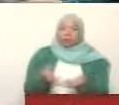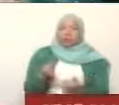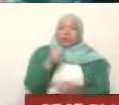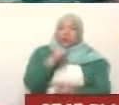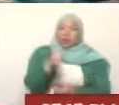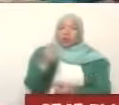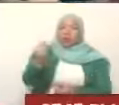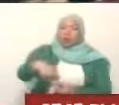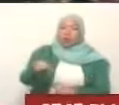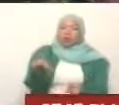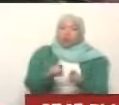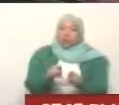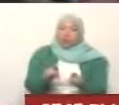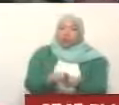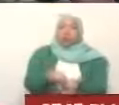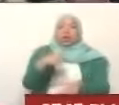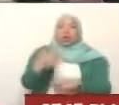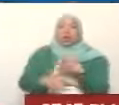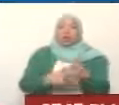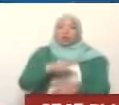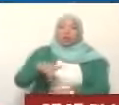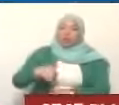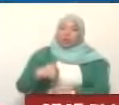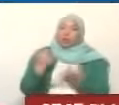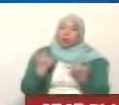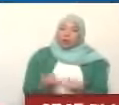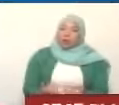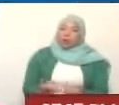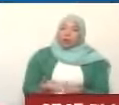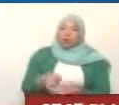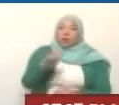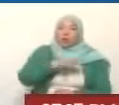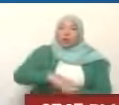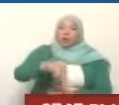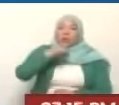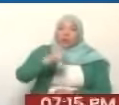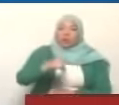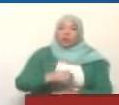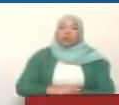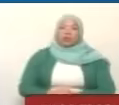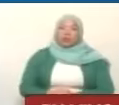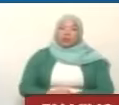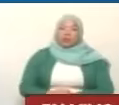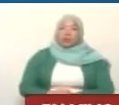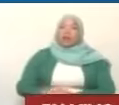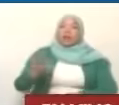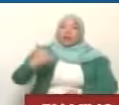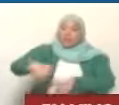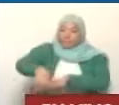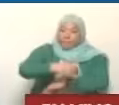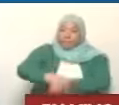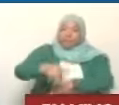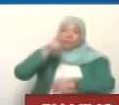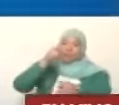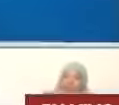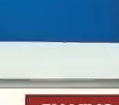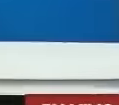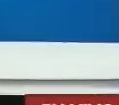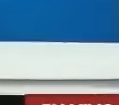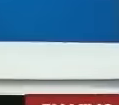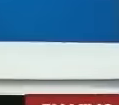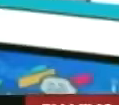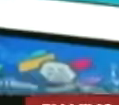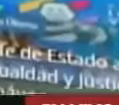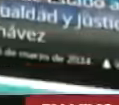Anótalo. Vámonos ahora al segmento Zona Digital. Redes, calles, medios y paredes. Adelante.